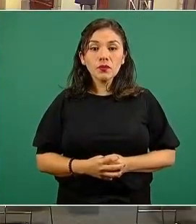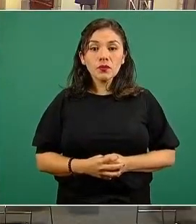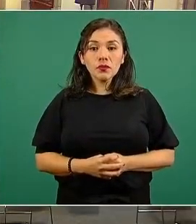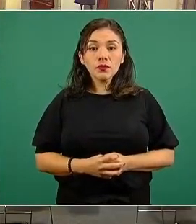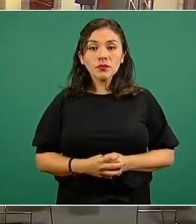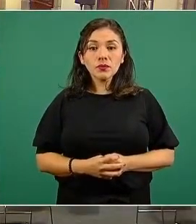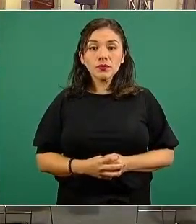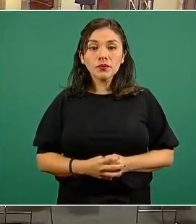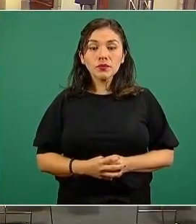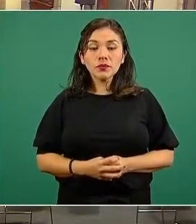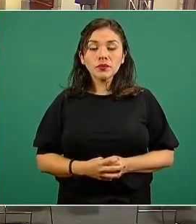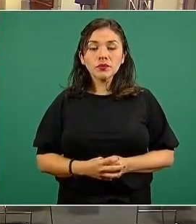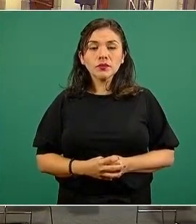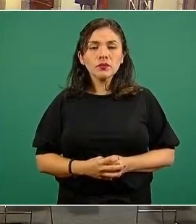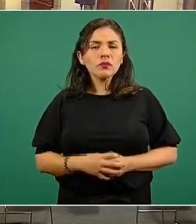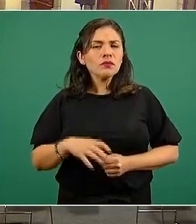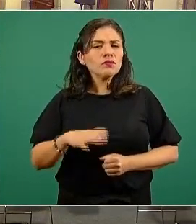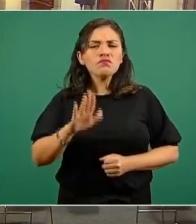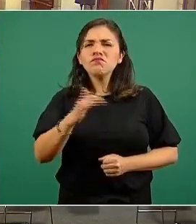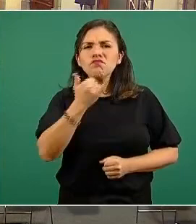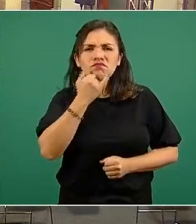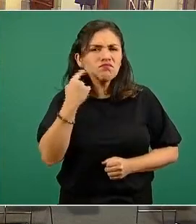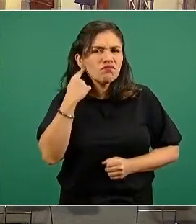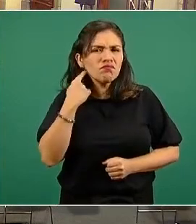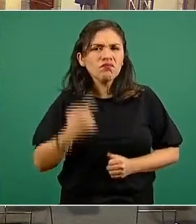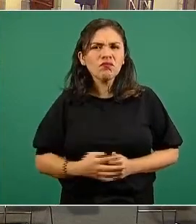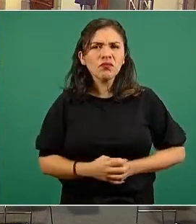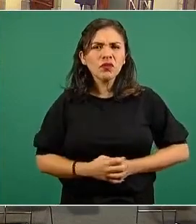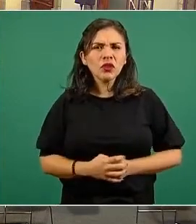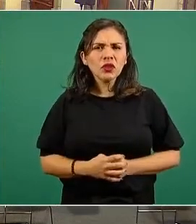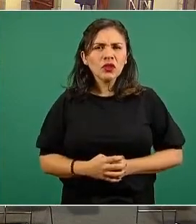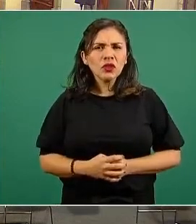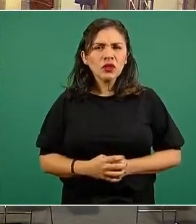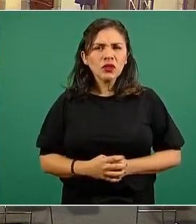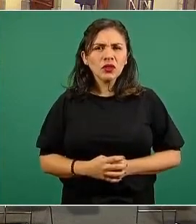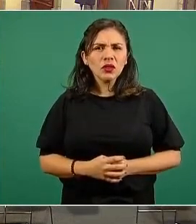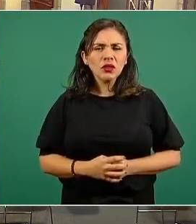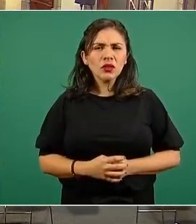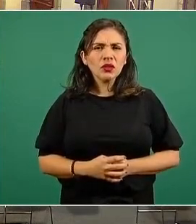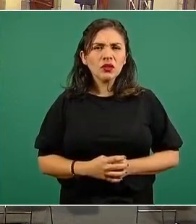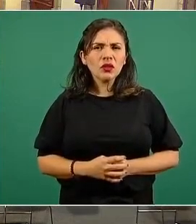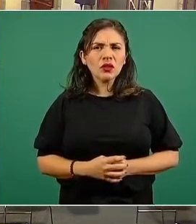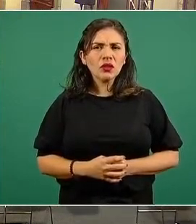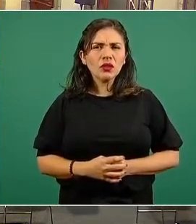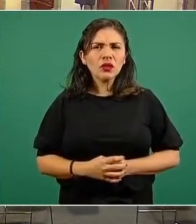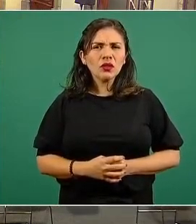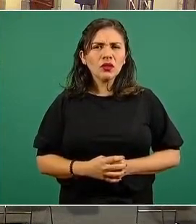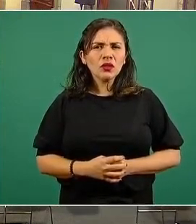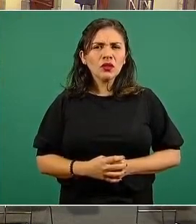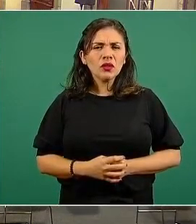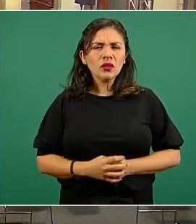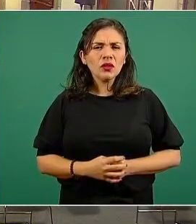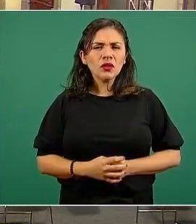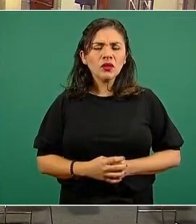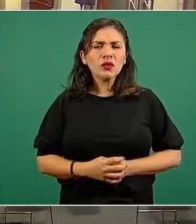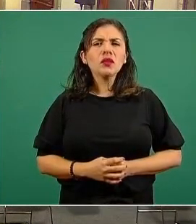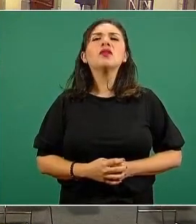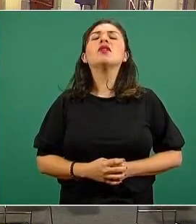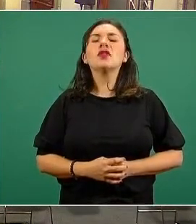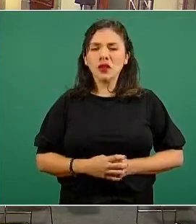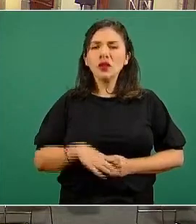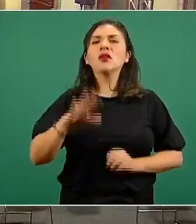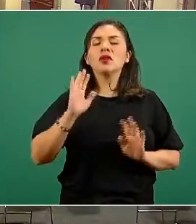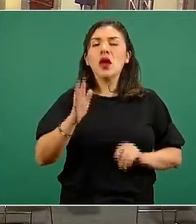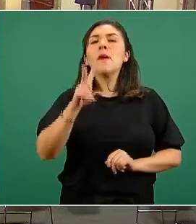Sobre la expansión. ¿Perdón? La recuperación hospitalaria, un plan de atención. Sobre un plan de atención sobre la reconversión hospitalaria.